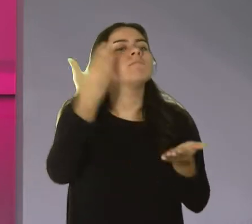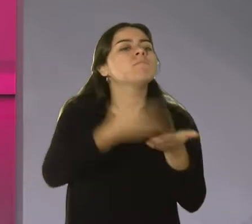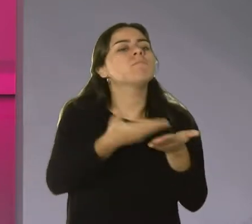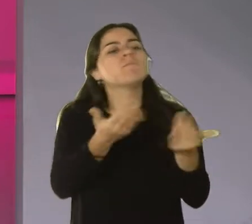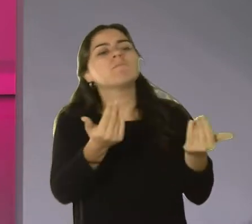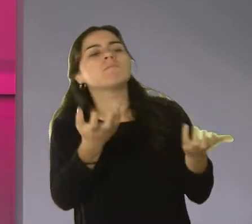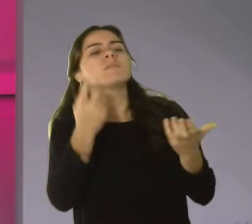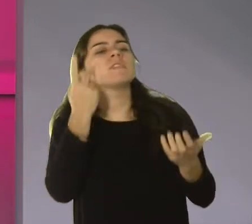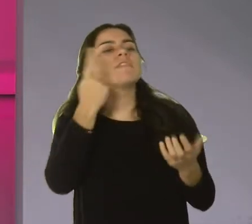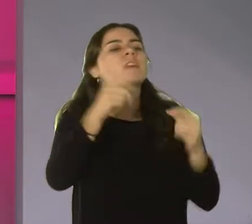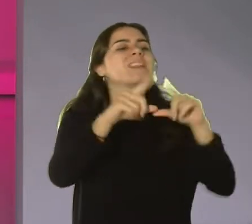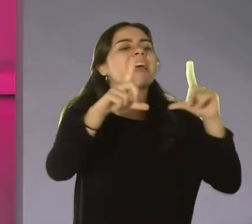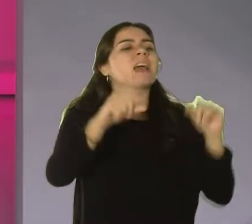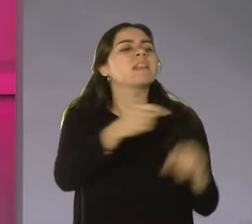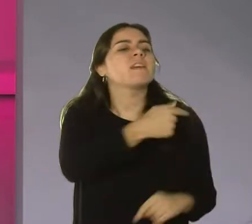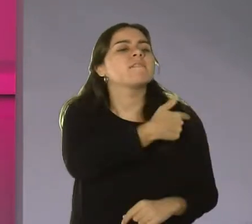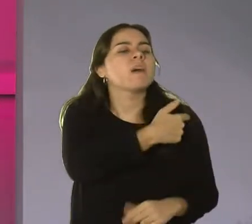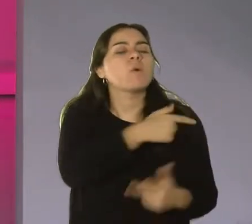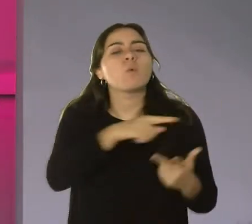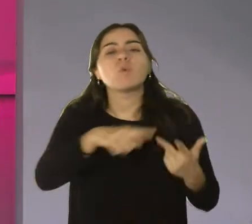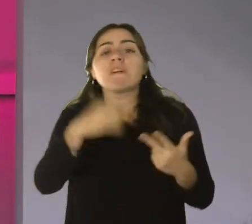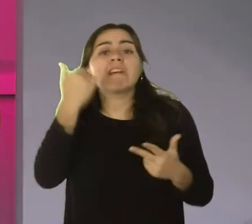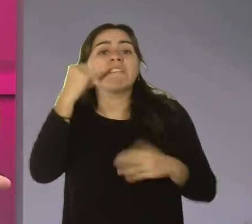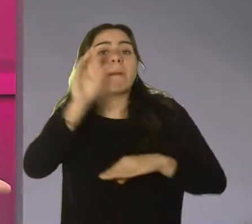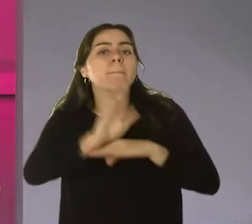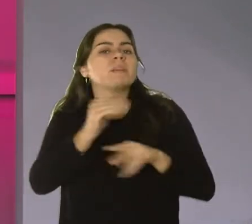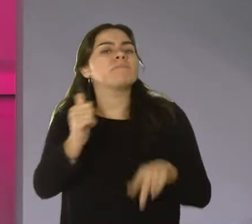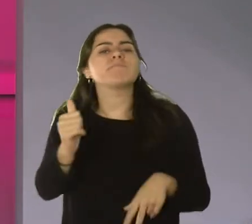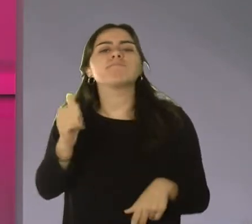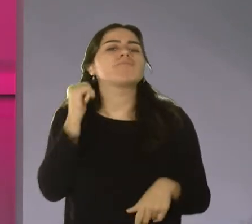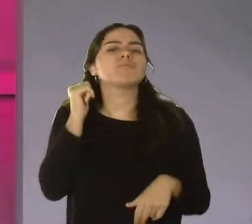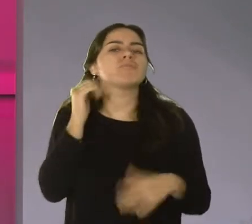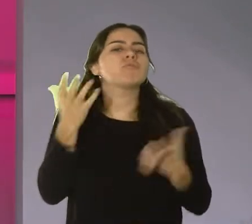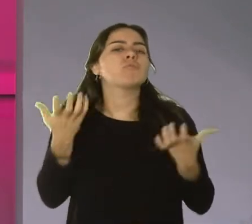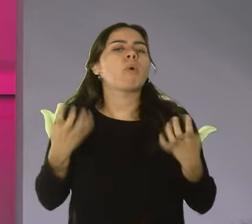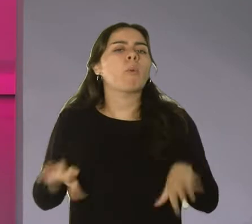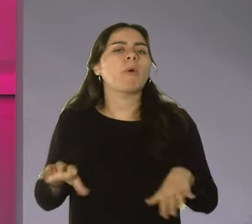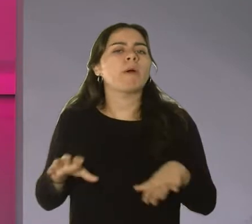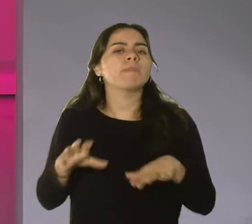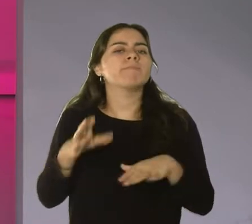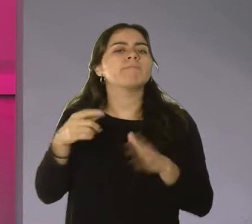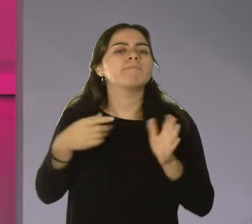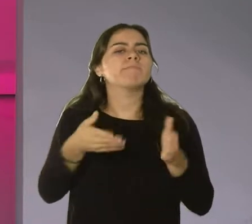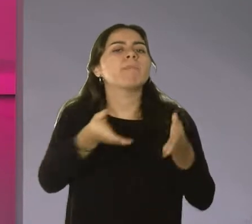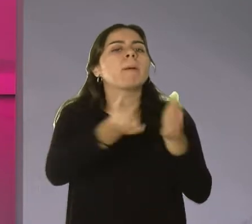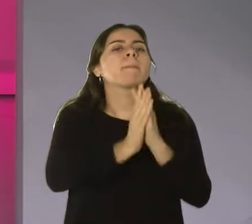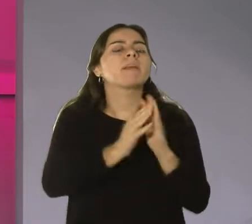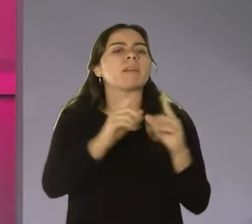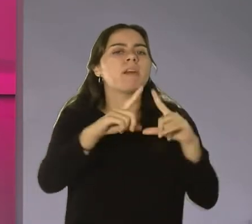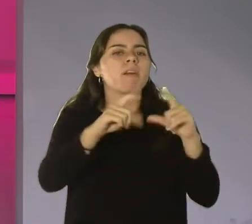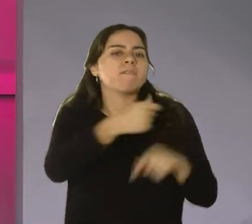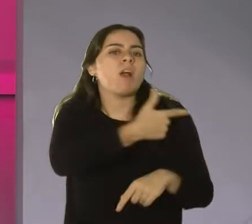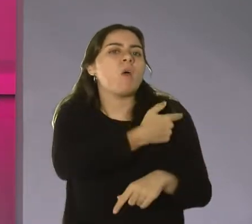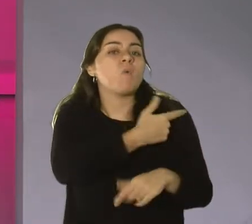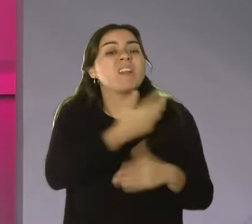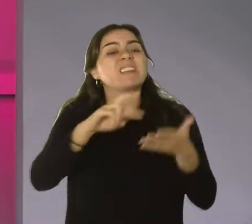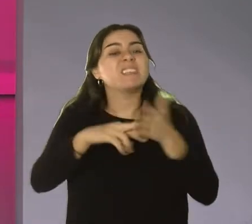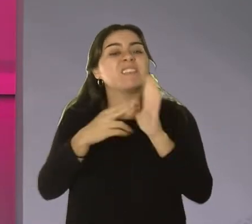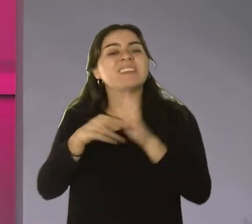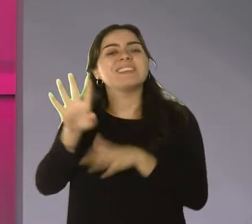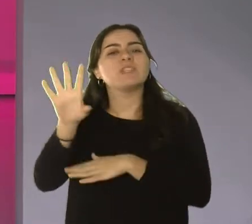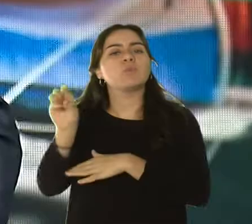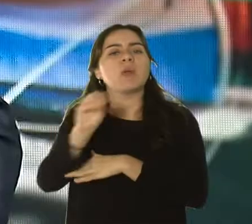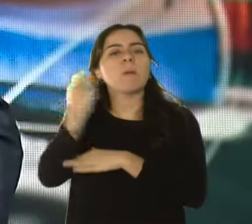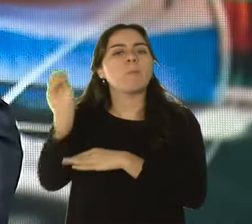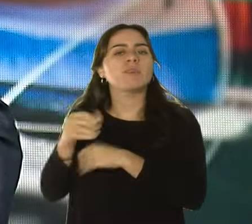acatar esta orden, pues puedan verse disminuido hasta un 50% en su capacidad de operación. Bueno,